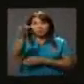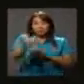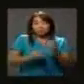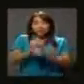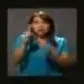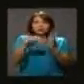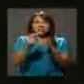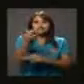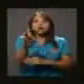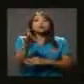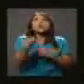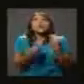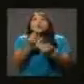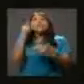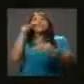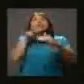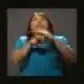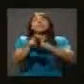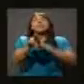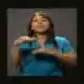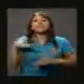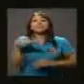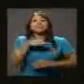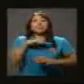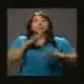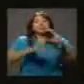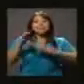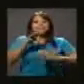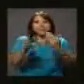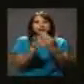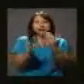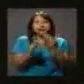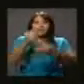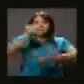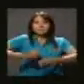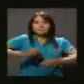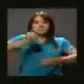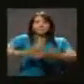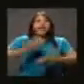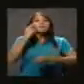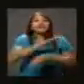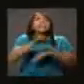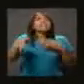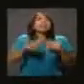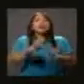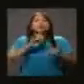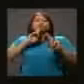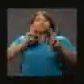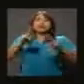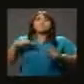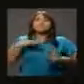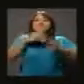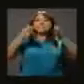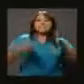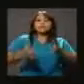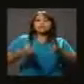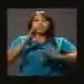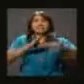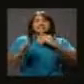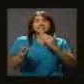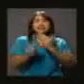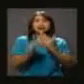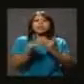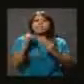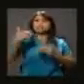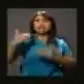ministerio de ciencia y tecnología haciendo su trabajo para que todo el mundo diga el ministro de ciencia y tecnología es un carajo así como Franklin